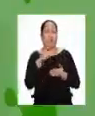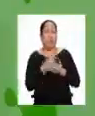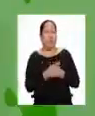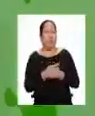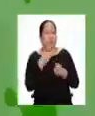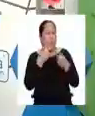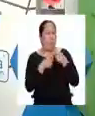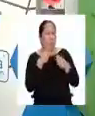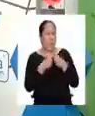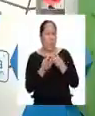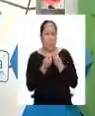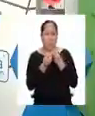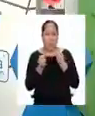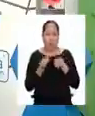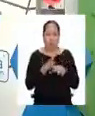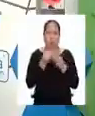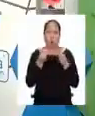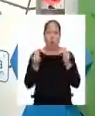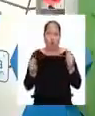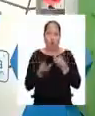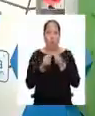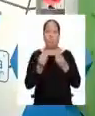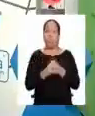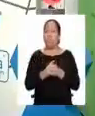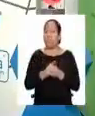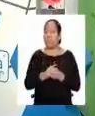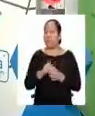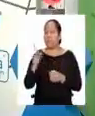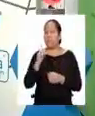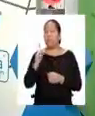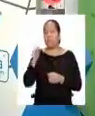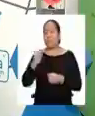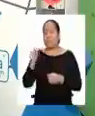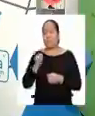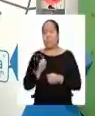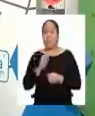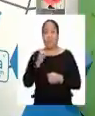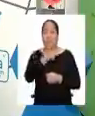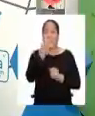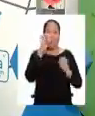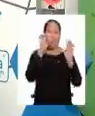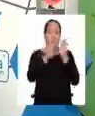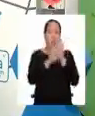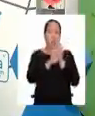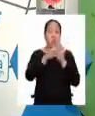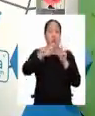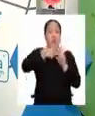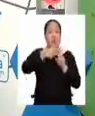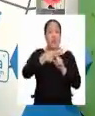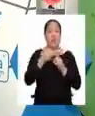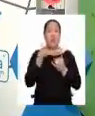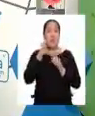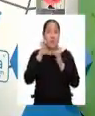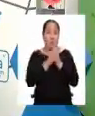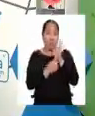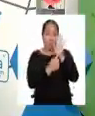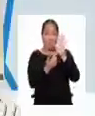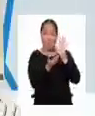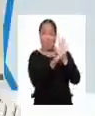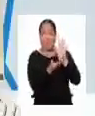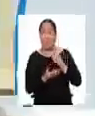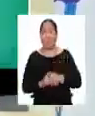el descontrol. Tienes razón, cerebro, pero no nos pongamos negativos. Hay ejemplos muy positivos, como el que veremos a continuación.